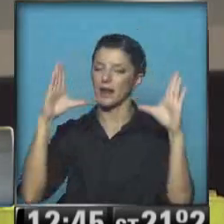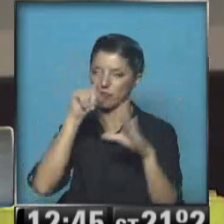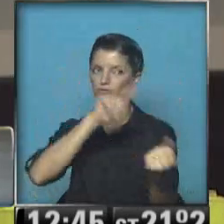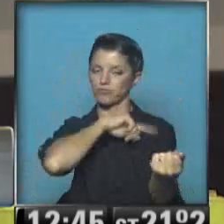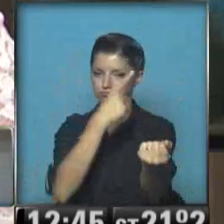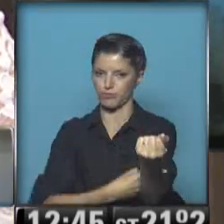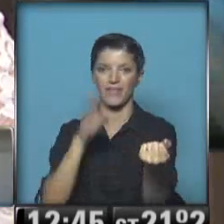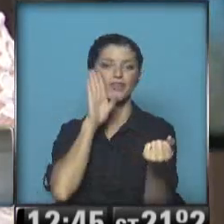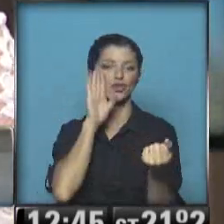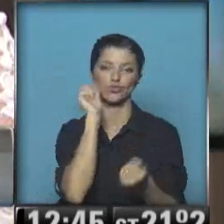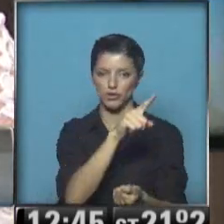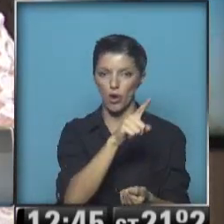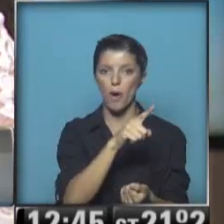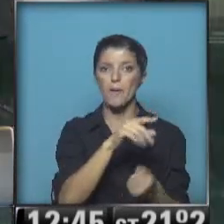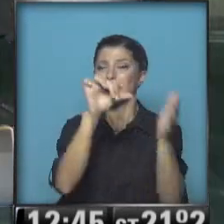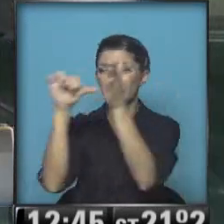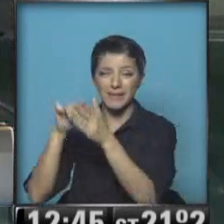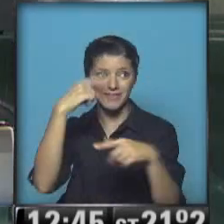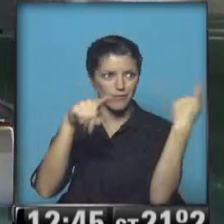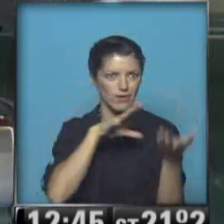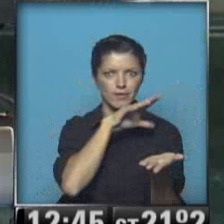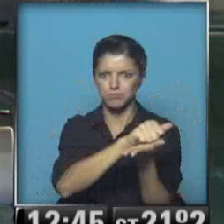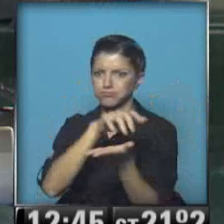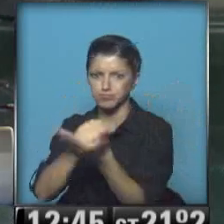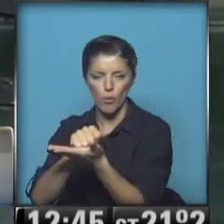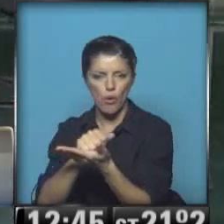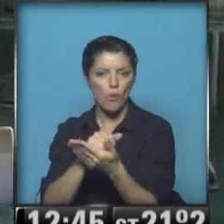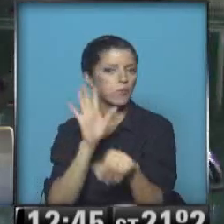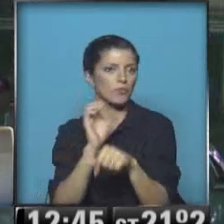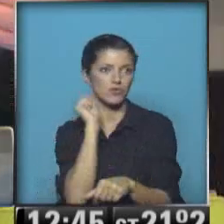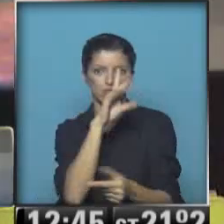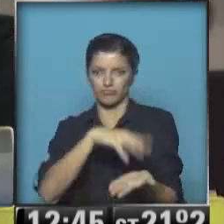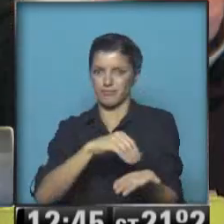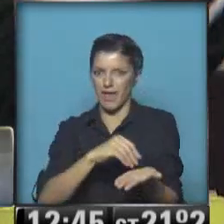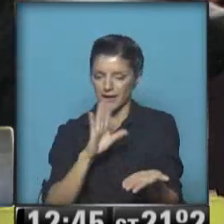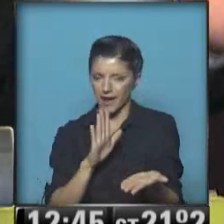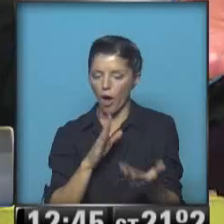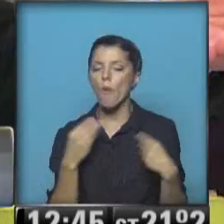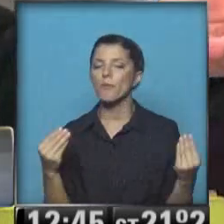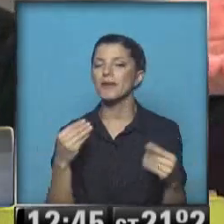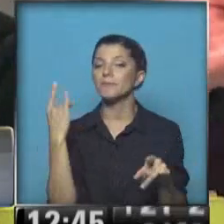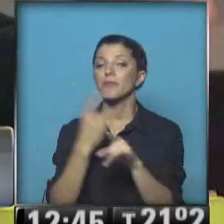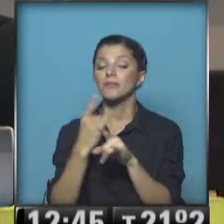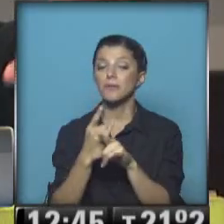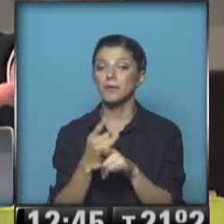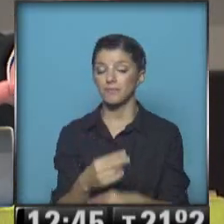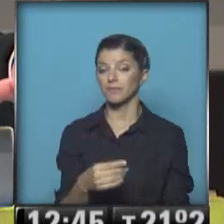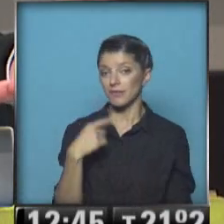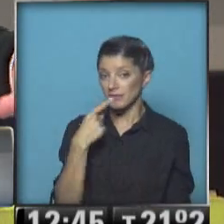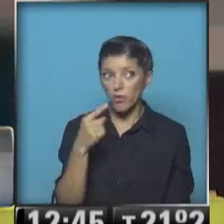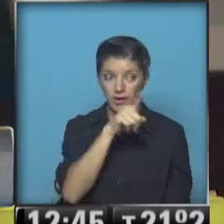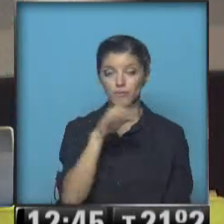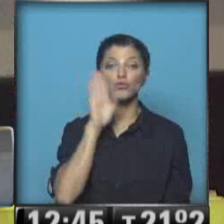Unidos para intervenir en diferentes lugares del planeta como si fuera su territorio porque siempre naturalizamos el hecho de que Estados Unidos